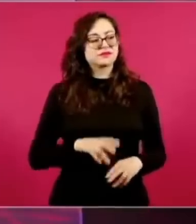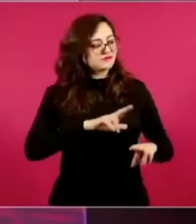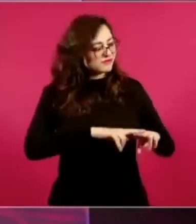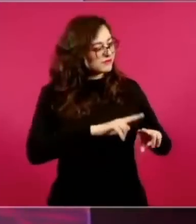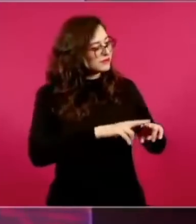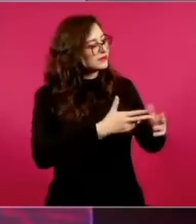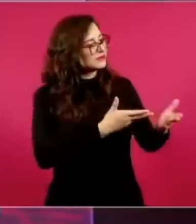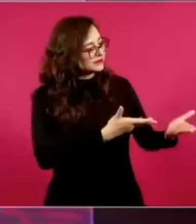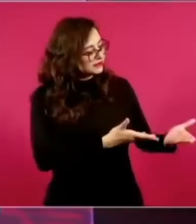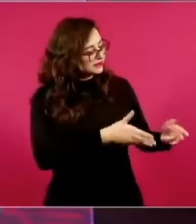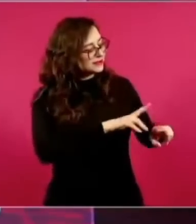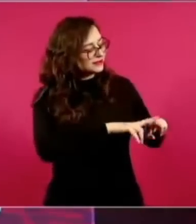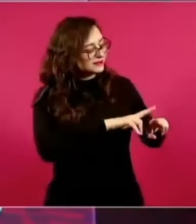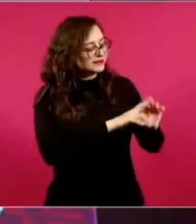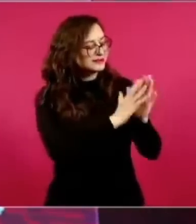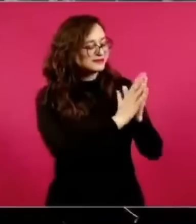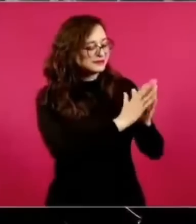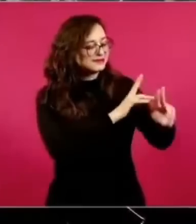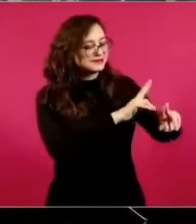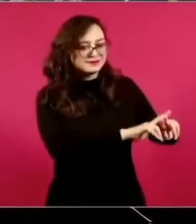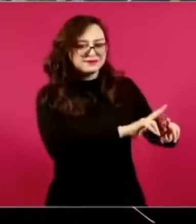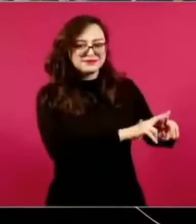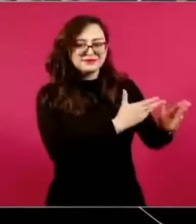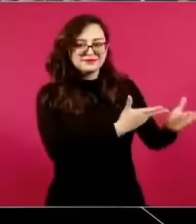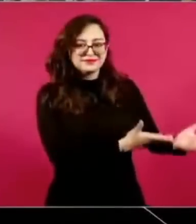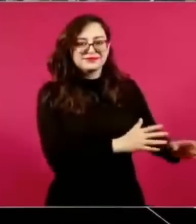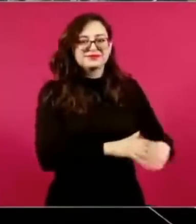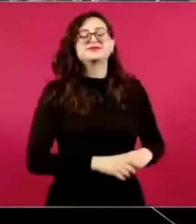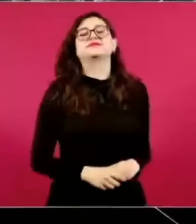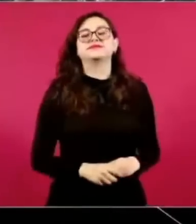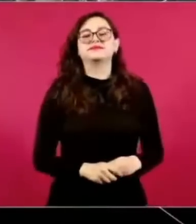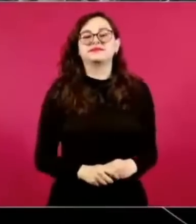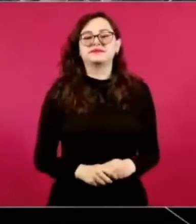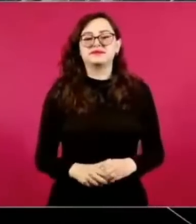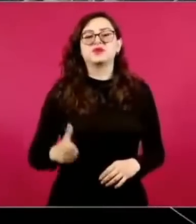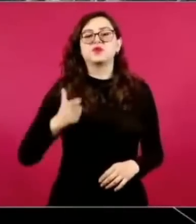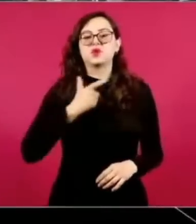siéntese, por favor, mucho gusto que estén aquí